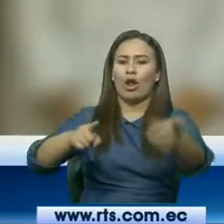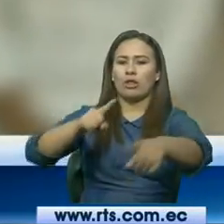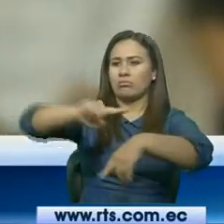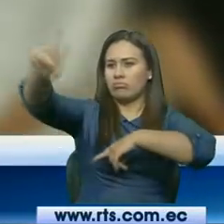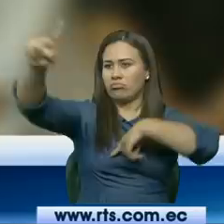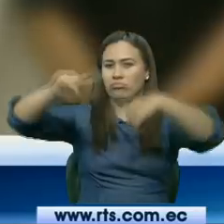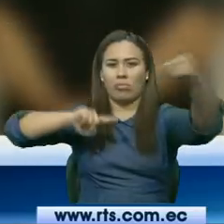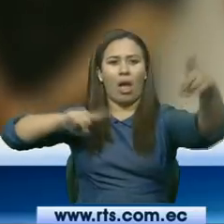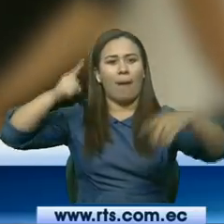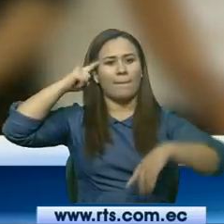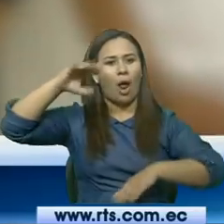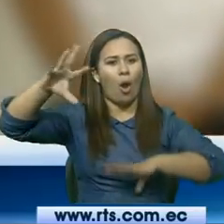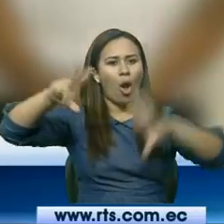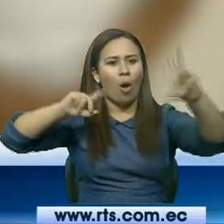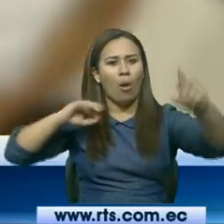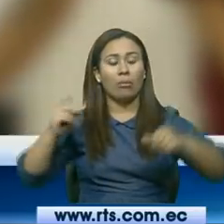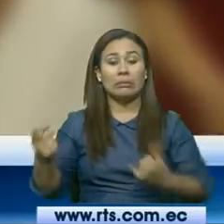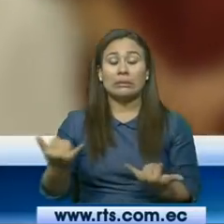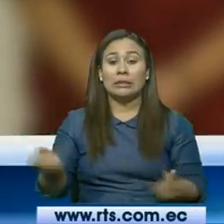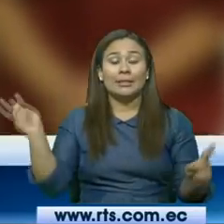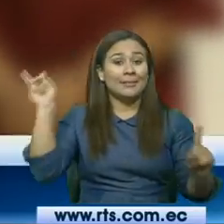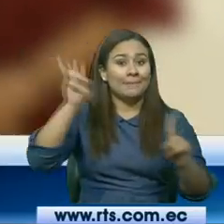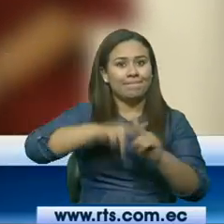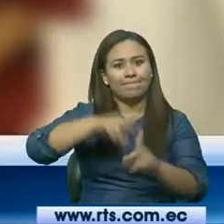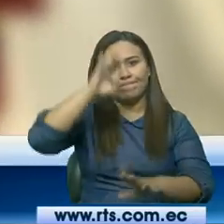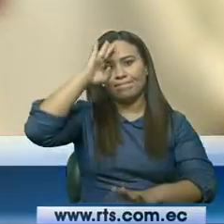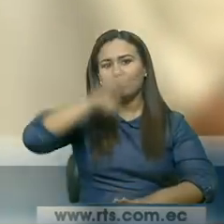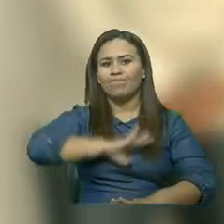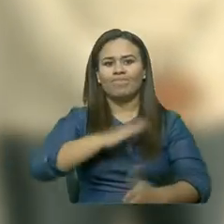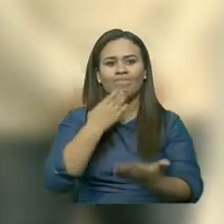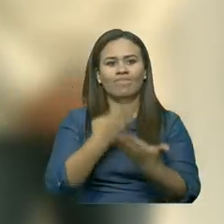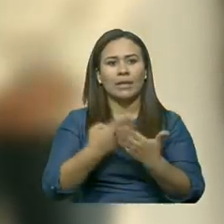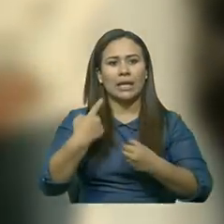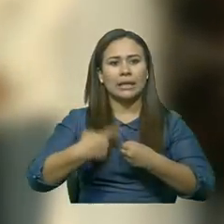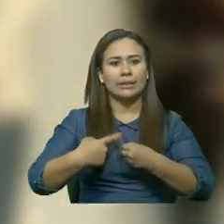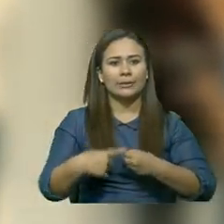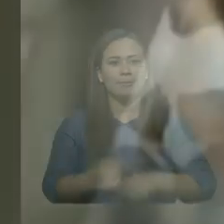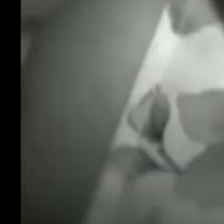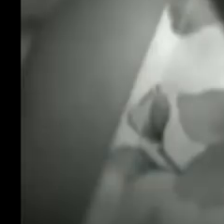más de la policía nacional en quito informó y bancas amén